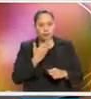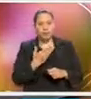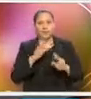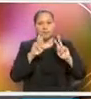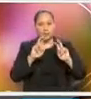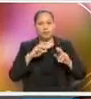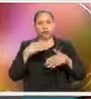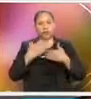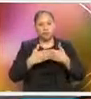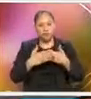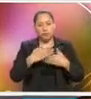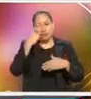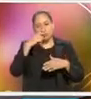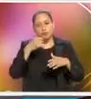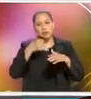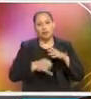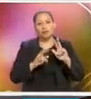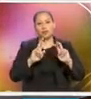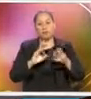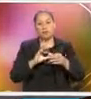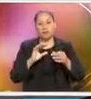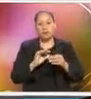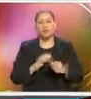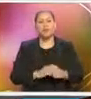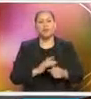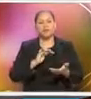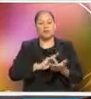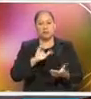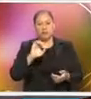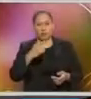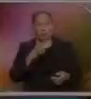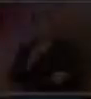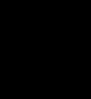hablando de este tema que nos da para muchísimo. Muchas Muchas gracias. gracias, Olga de Arellana. Que estés bien. Que tengas excelente semana.